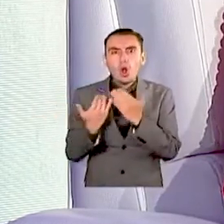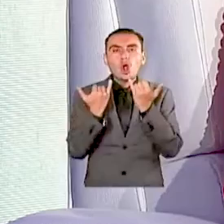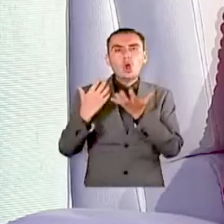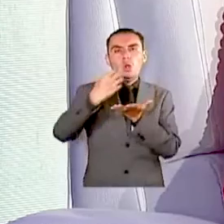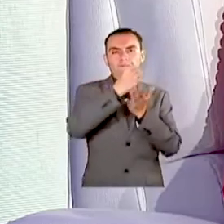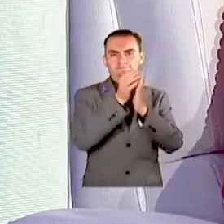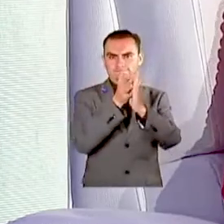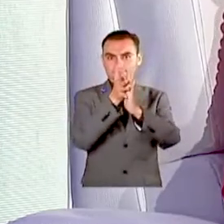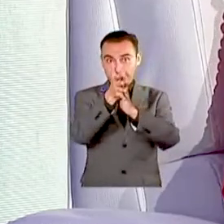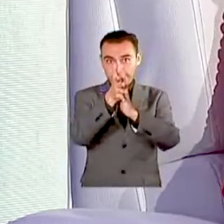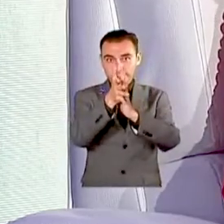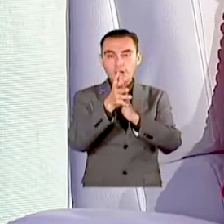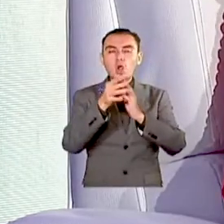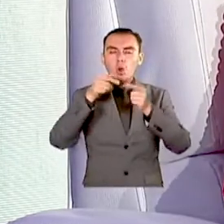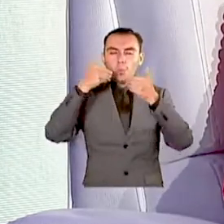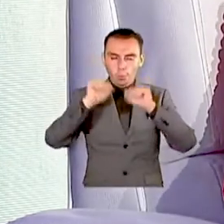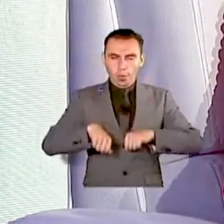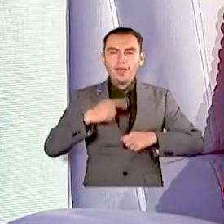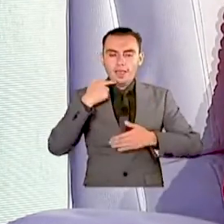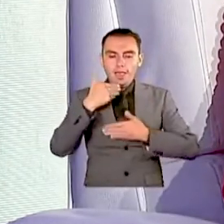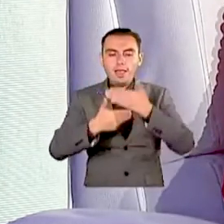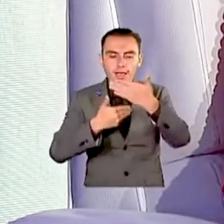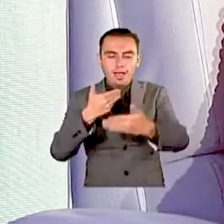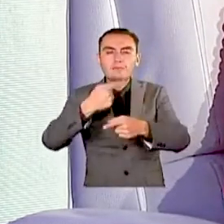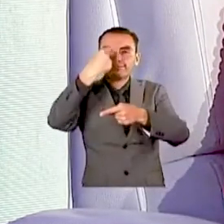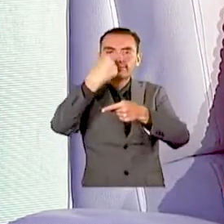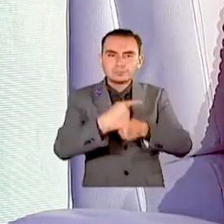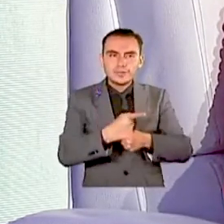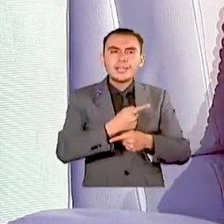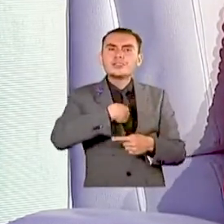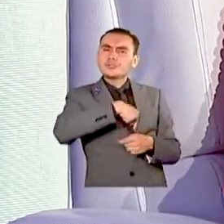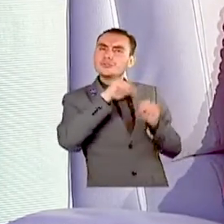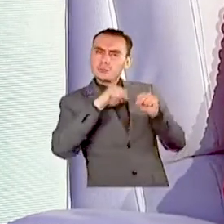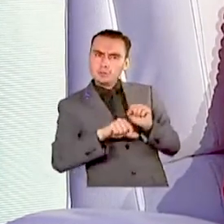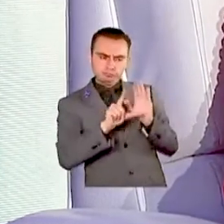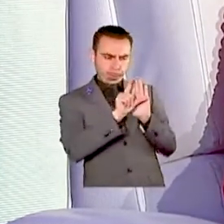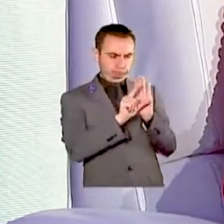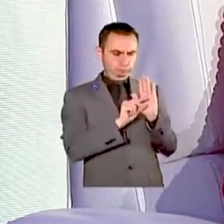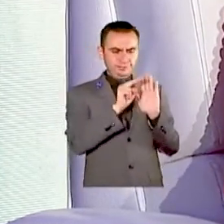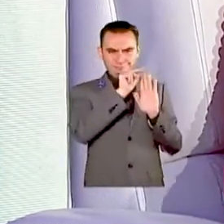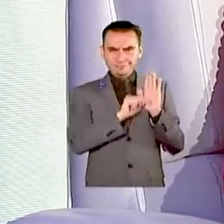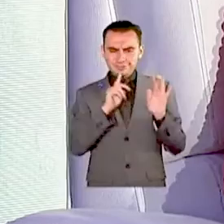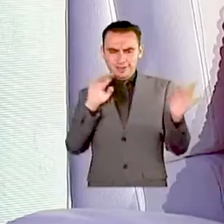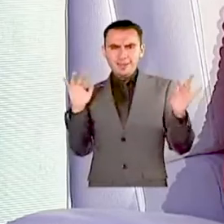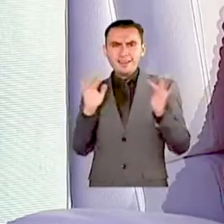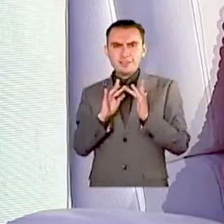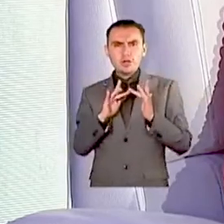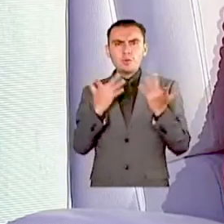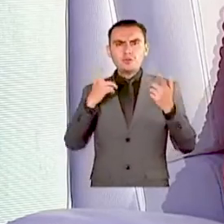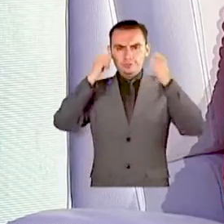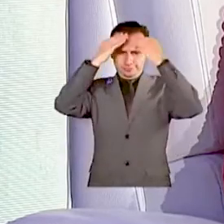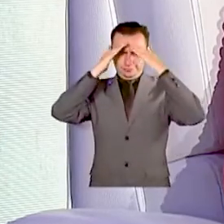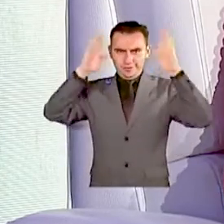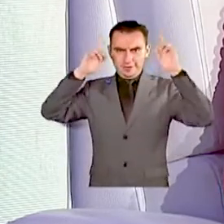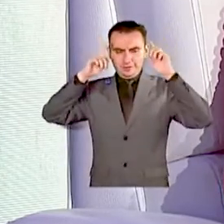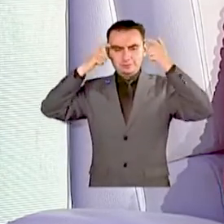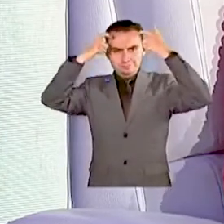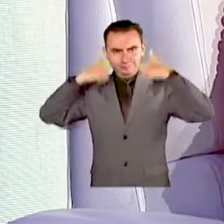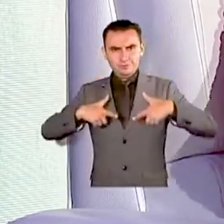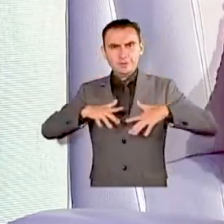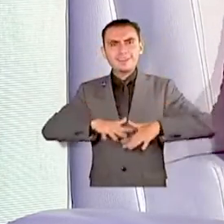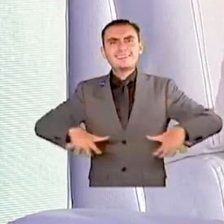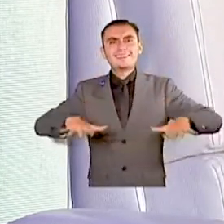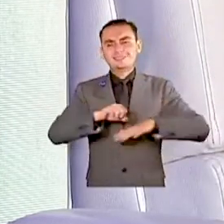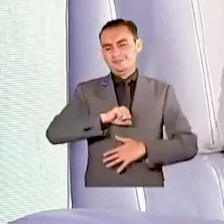hoy presentamos, cumpla con esa finalidad y legitimemos, como debemos hacerlo, el Estado de Derecho